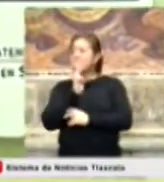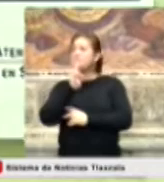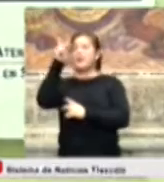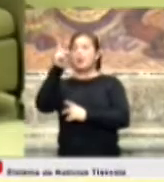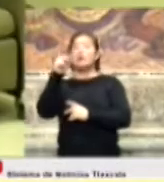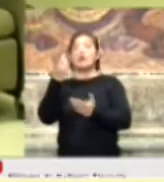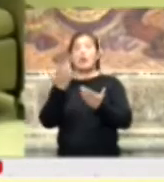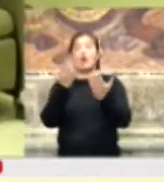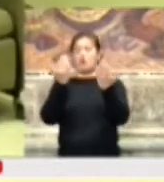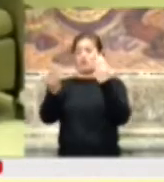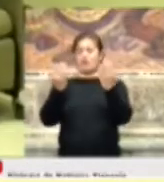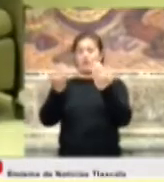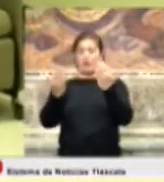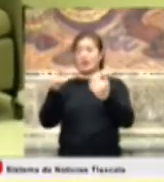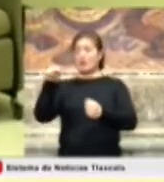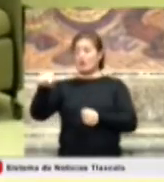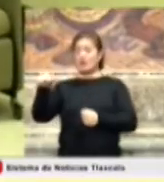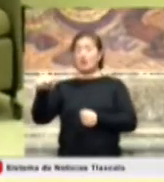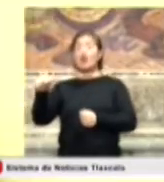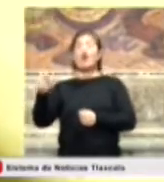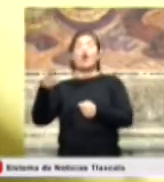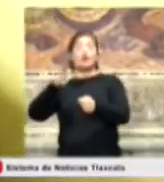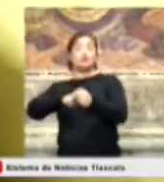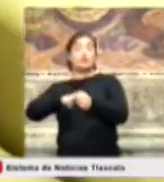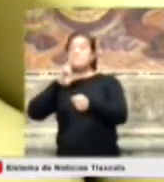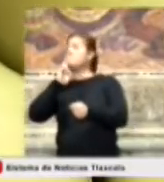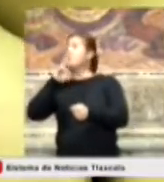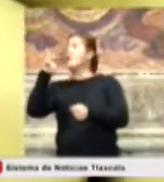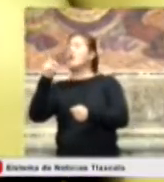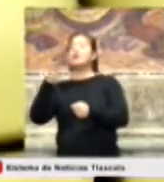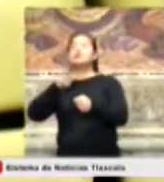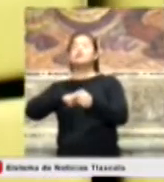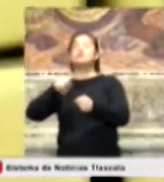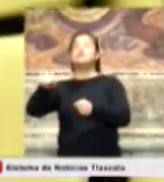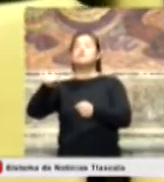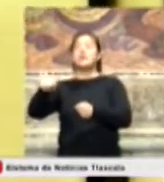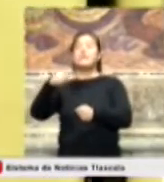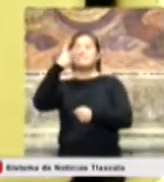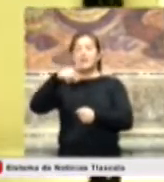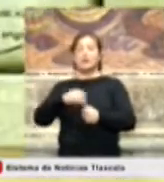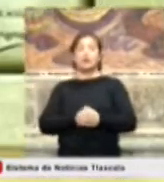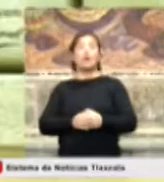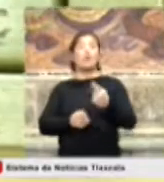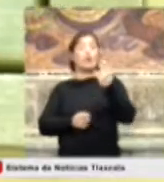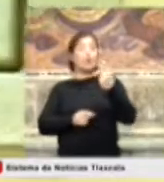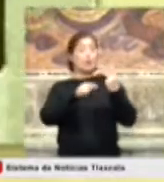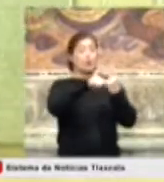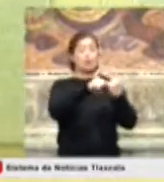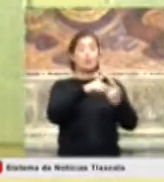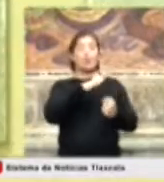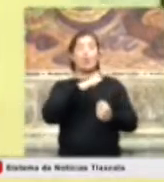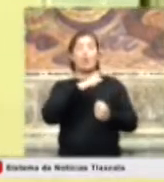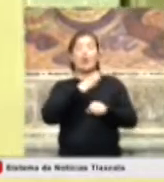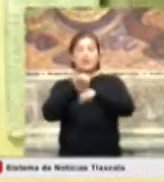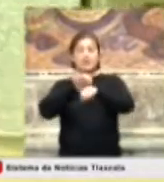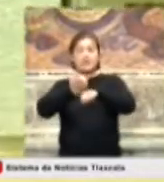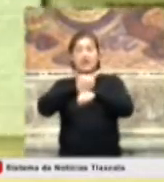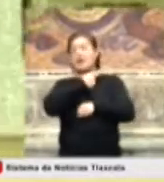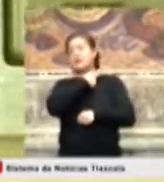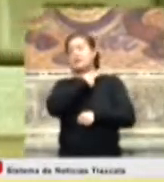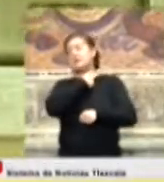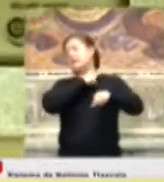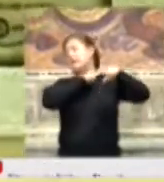del gobierno federal, se recibió la cantidad de 108 millones de pesos para la rehabilitación e infraestructura de 50